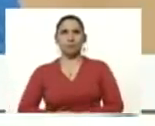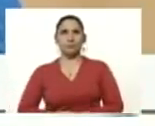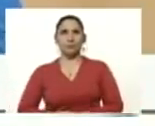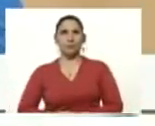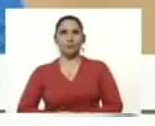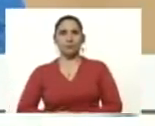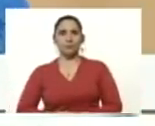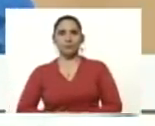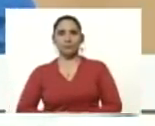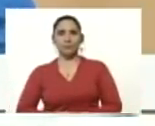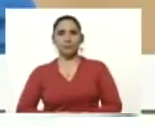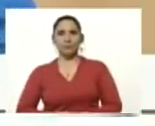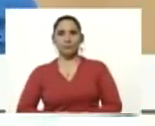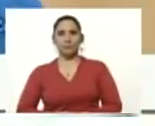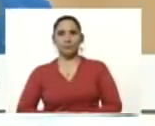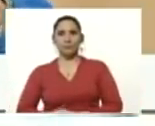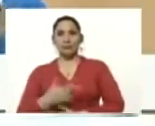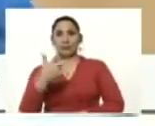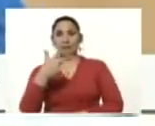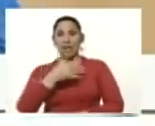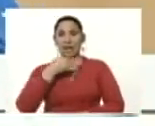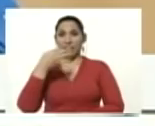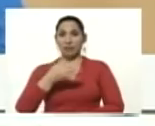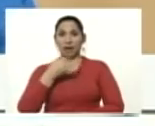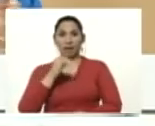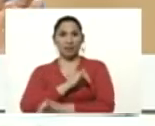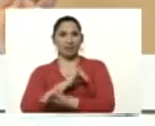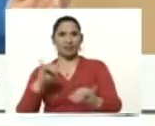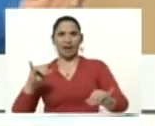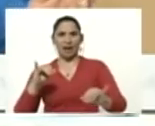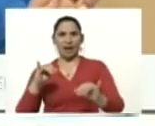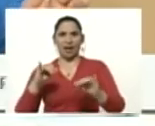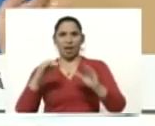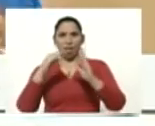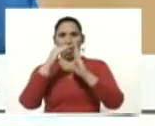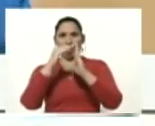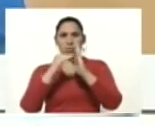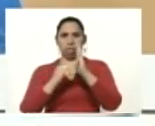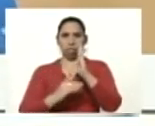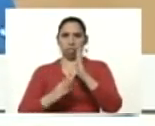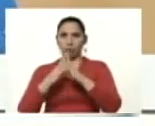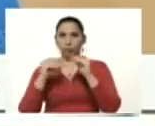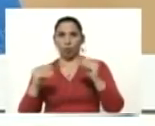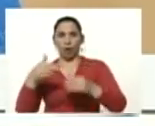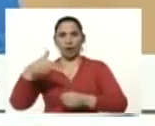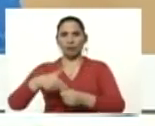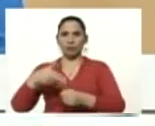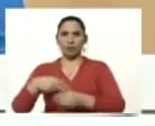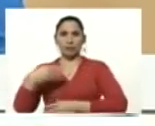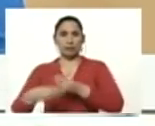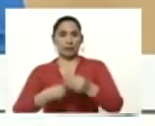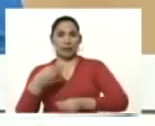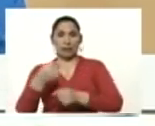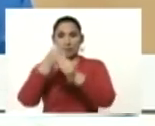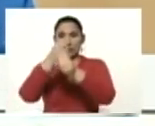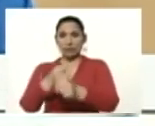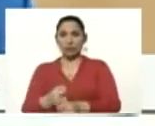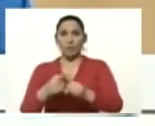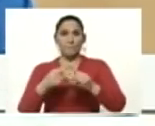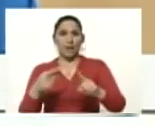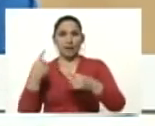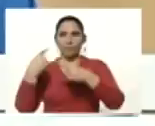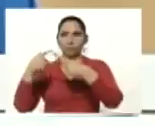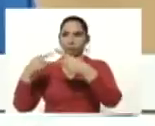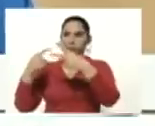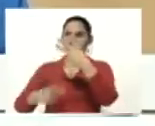se consumieron a las 3 de la tarde, se habían consumido toda la gasolina que se le echa a una estación para varios